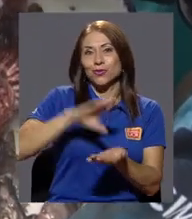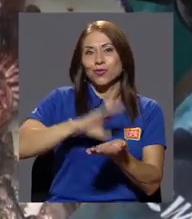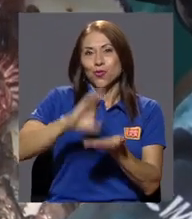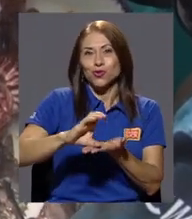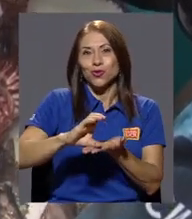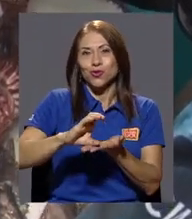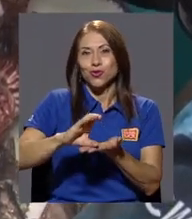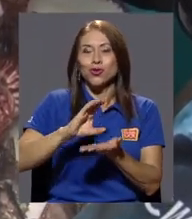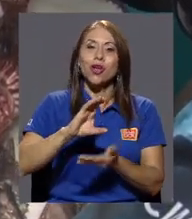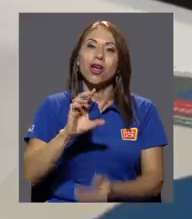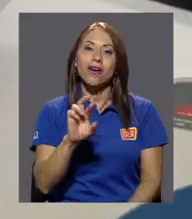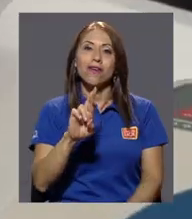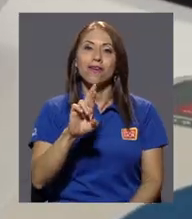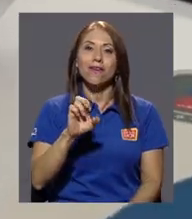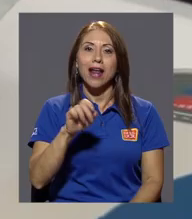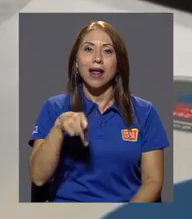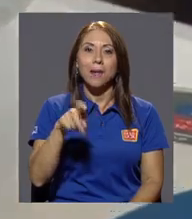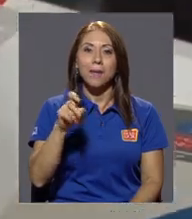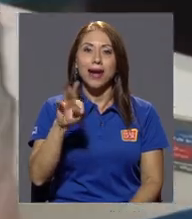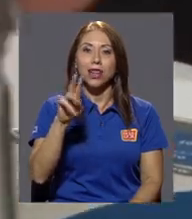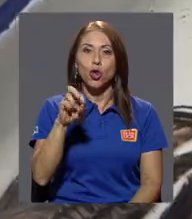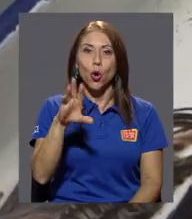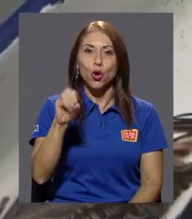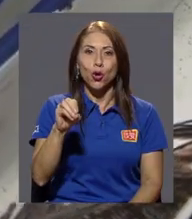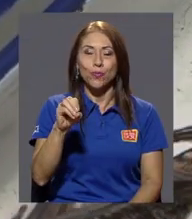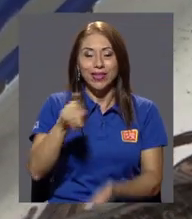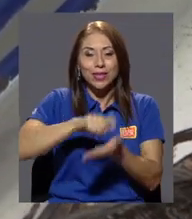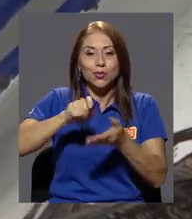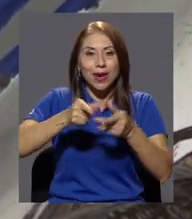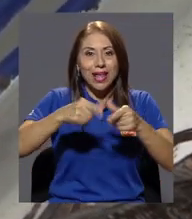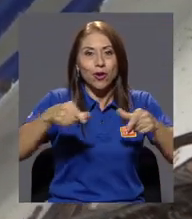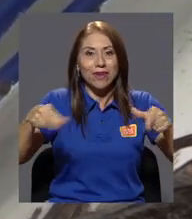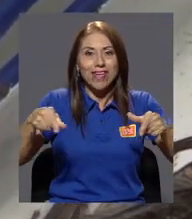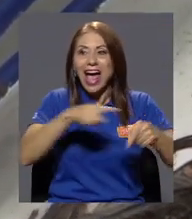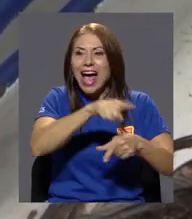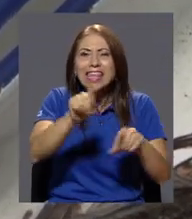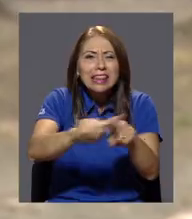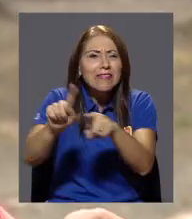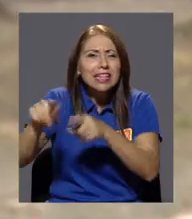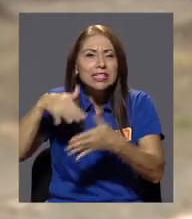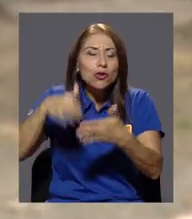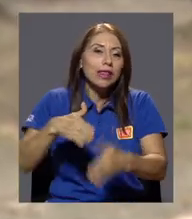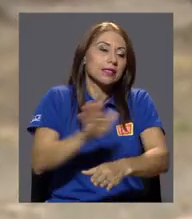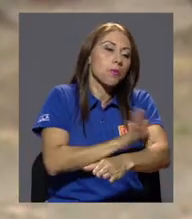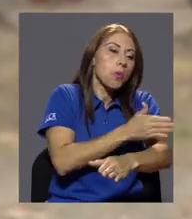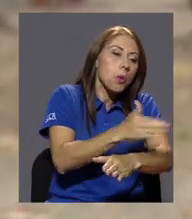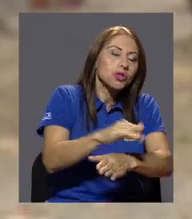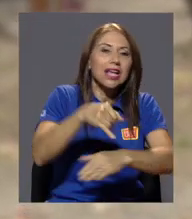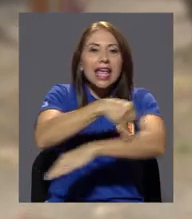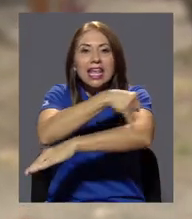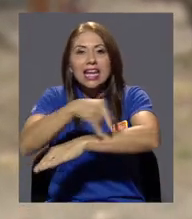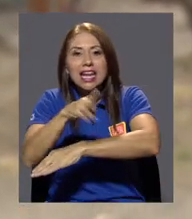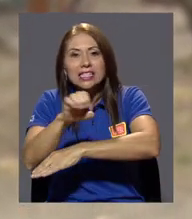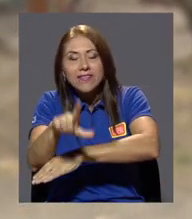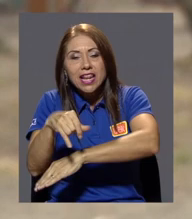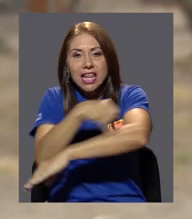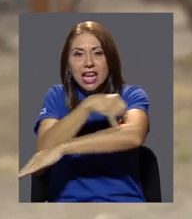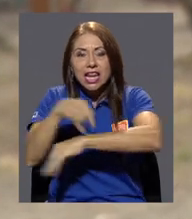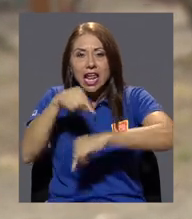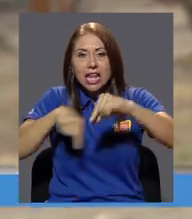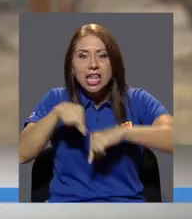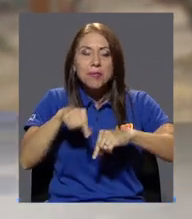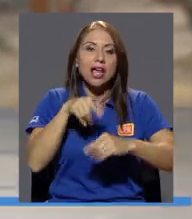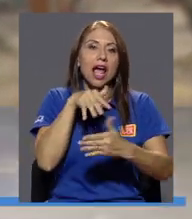cursos que son de repertorio de la Escuela de Geografía, en donde recibimos estudiantes de otras carreras. Tenemos estudiantes de música, de ingeniería civil, de ingeniería química, de